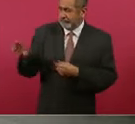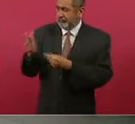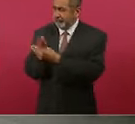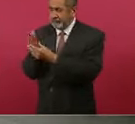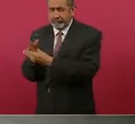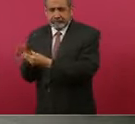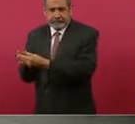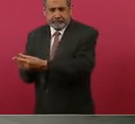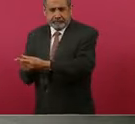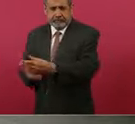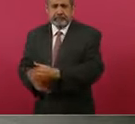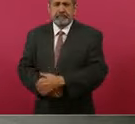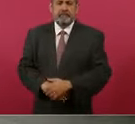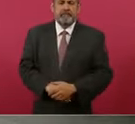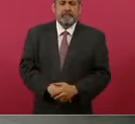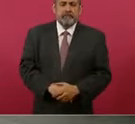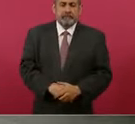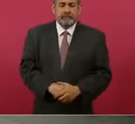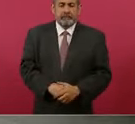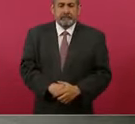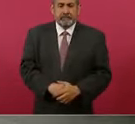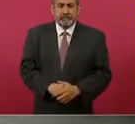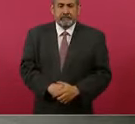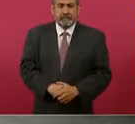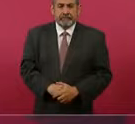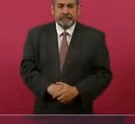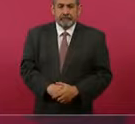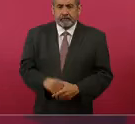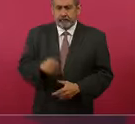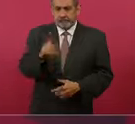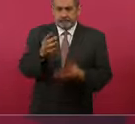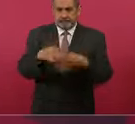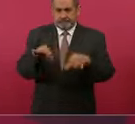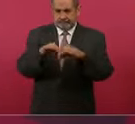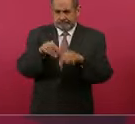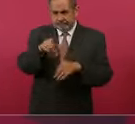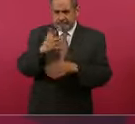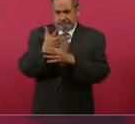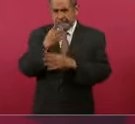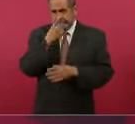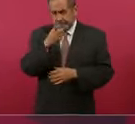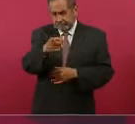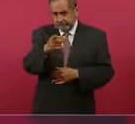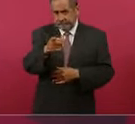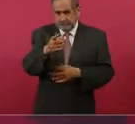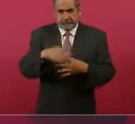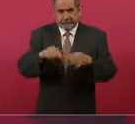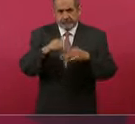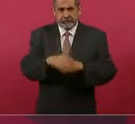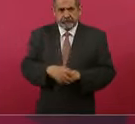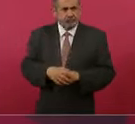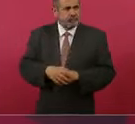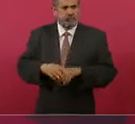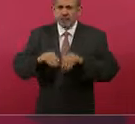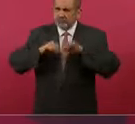mira, es tan importante lo que estás planteando que vamos a